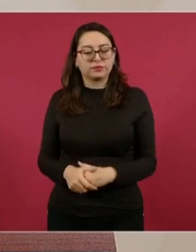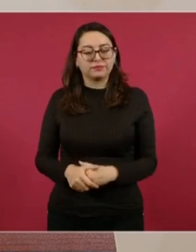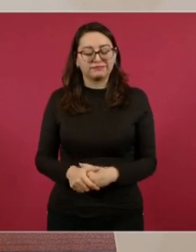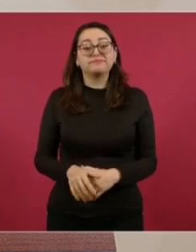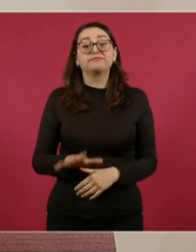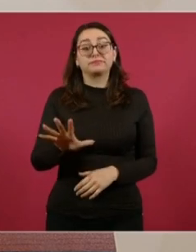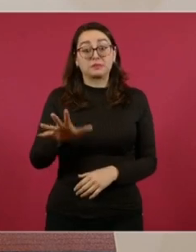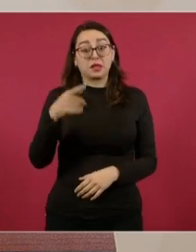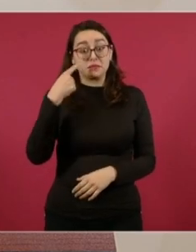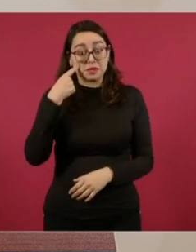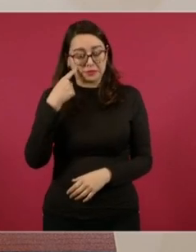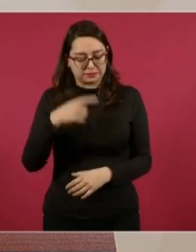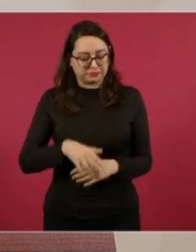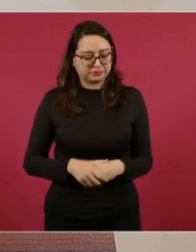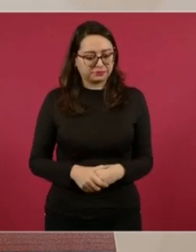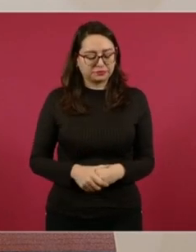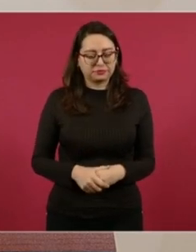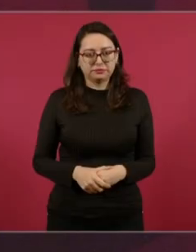Ganaban muy poco los maestros